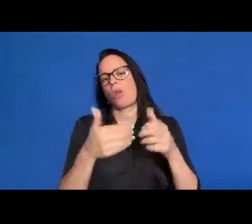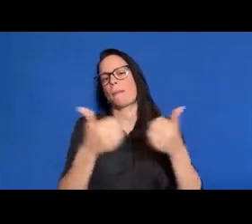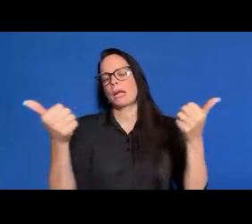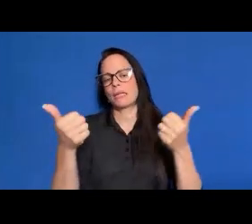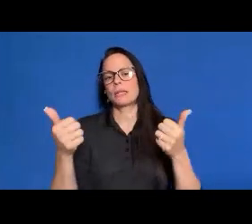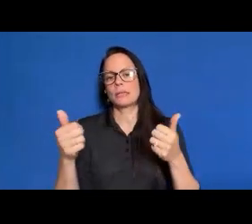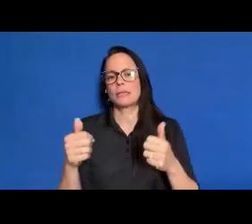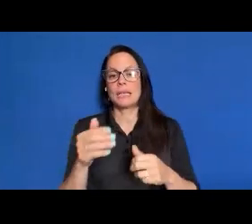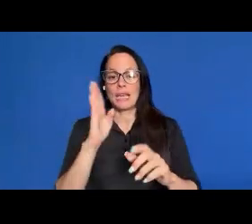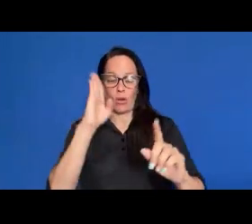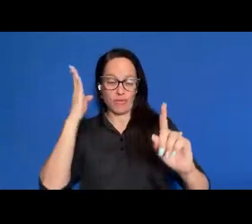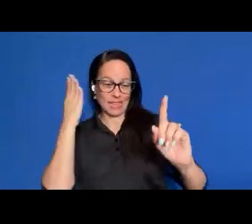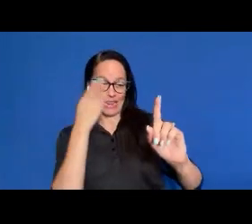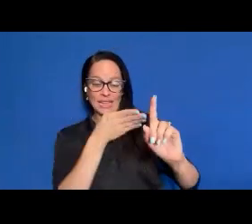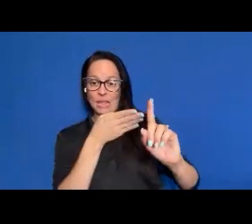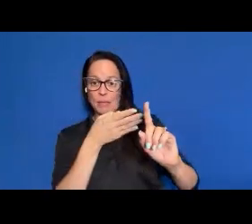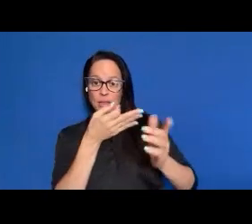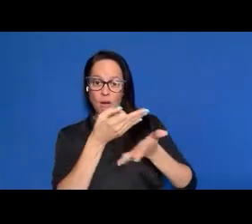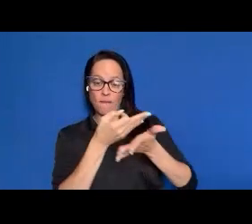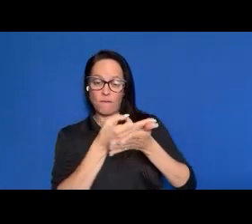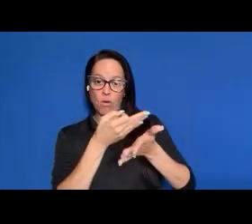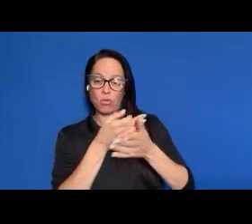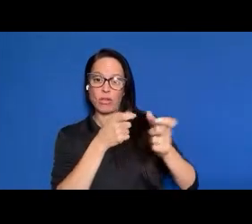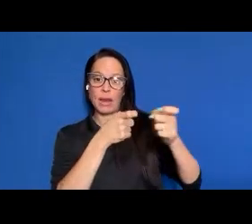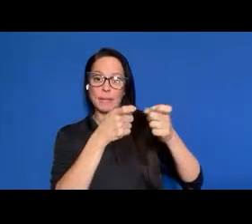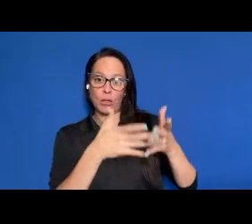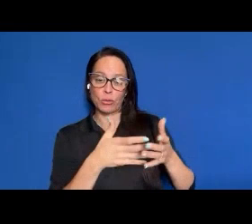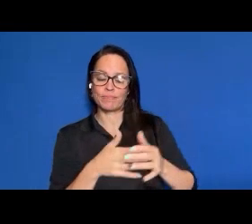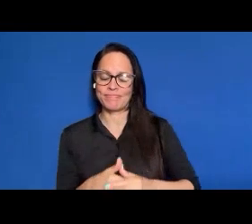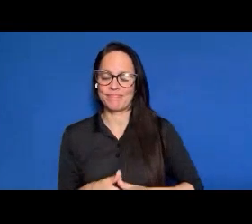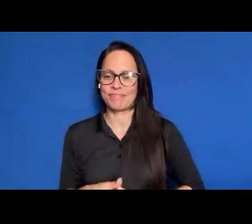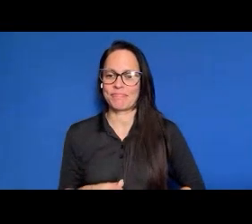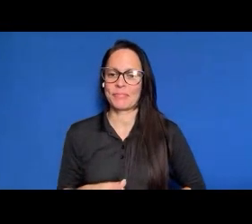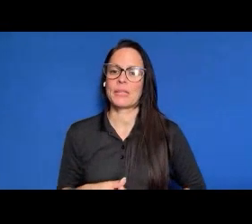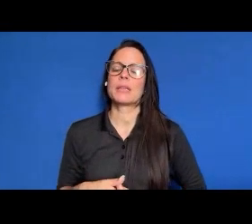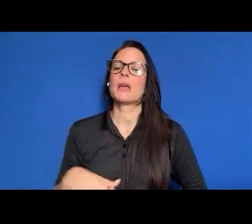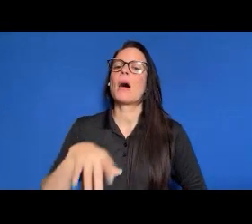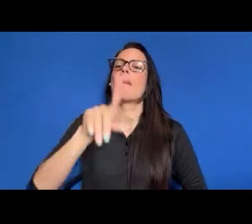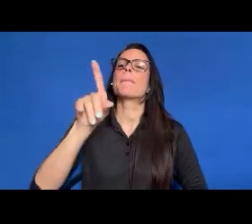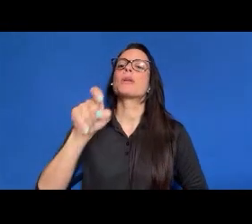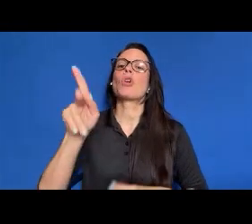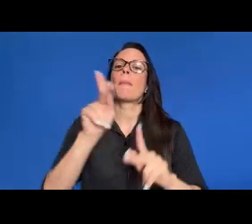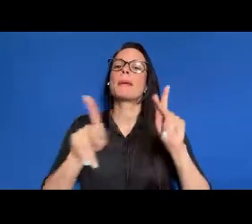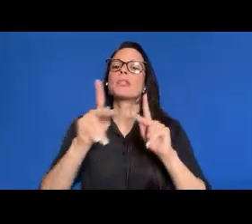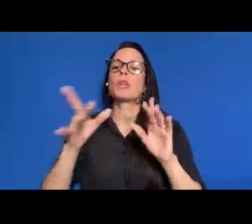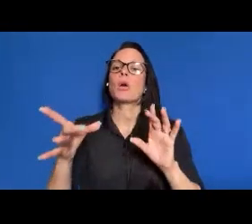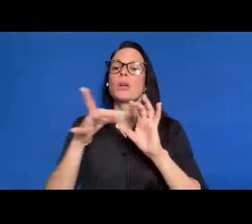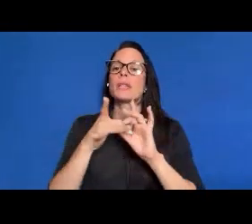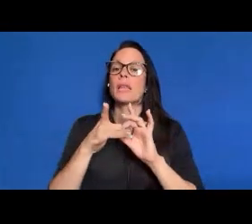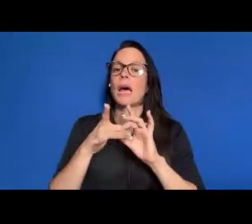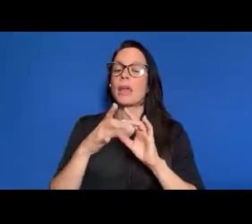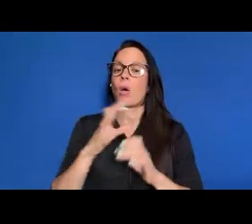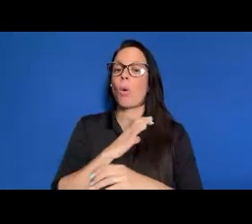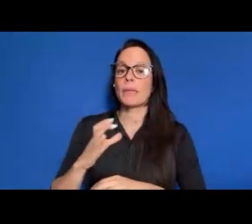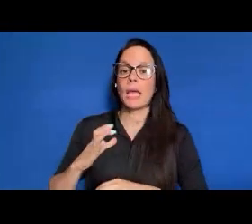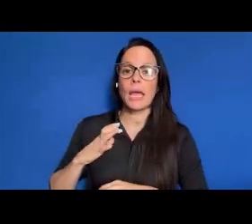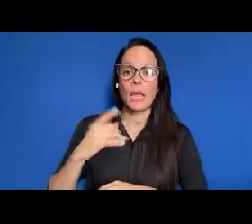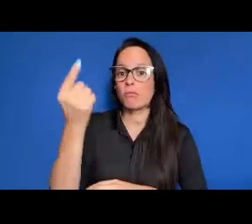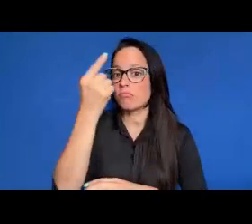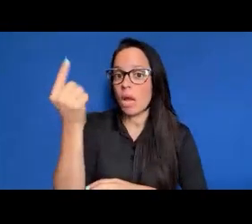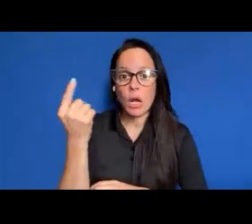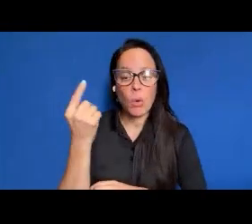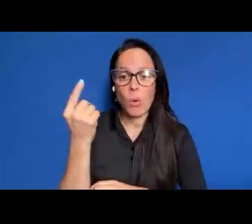del administrador, ¿verdad? Así que entonces, pregunto a las personas que tenemos conectadas del comité, ¿tienen algún comentario? ¿Algo